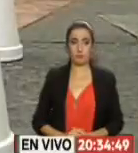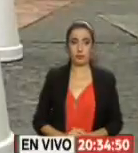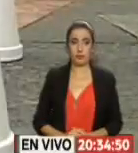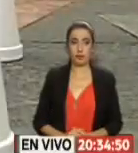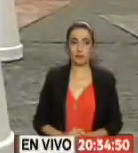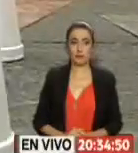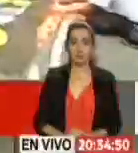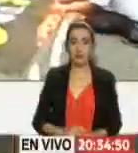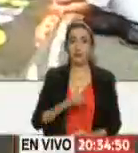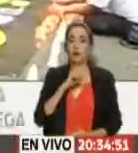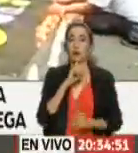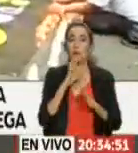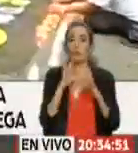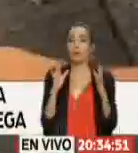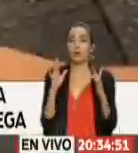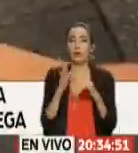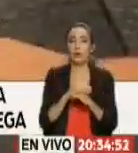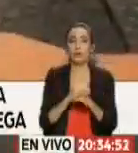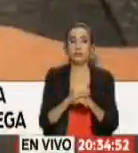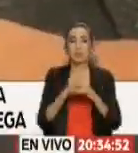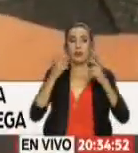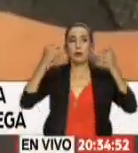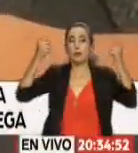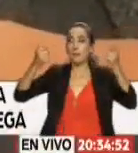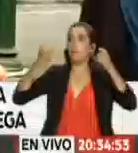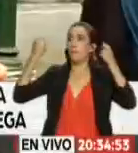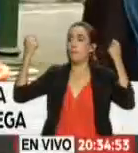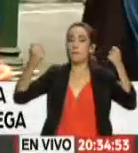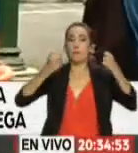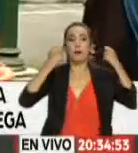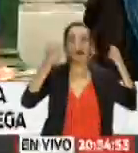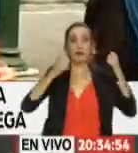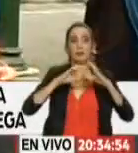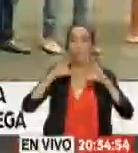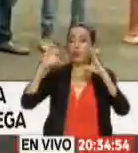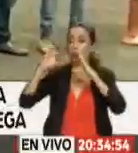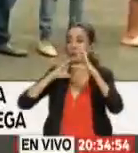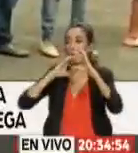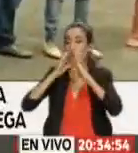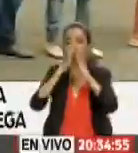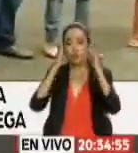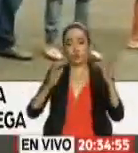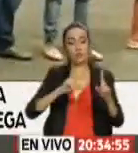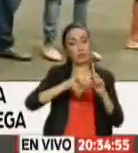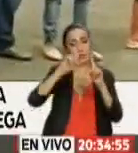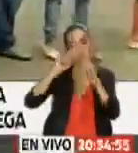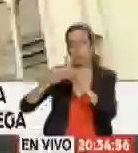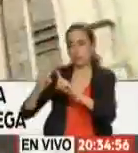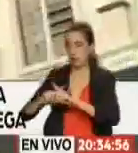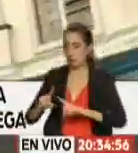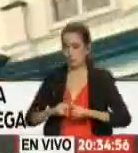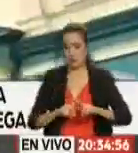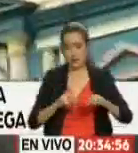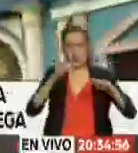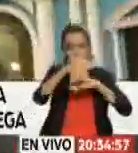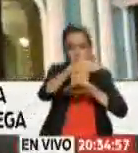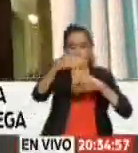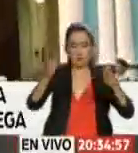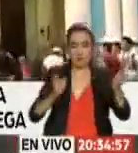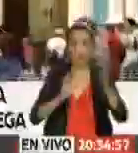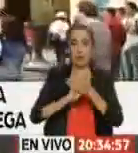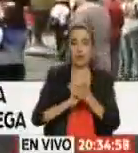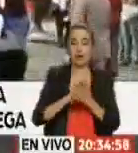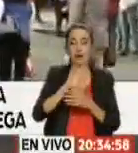Con velas, pancartas y oraciones, comunicadores de distintos medios formaron un plantón en la Plaza San Francisco en